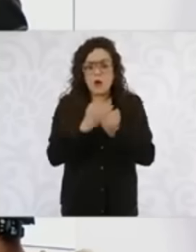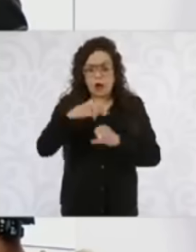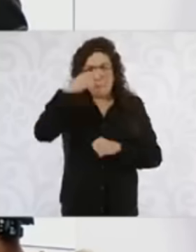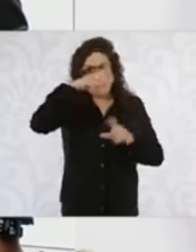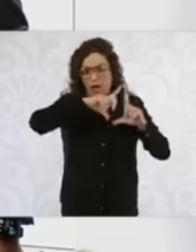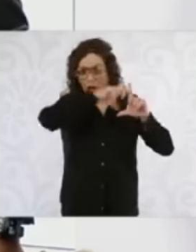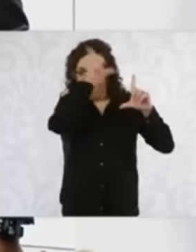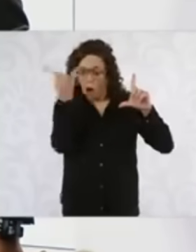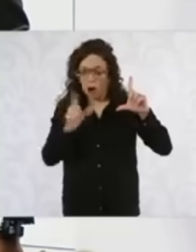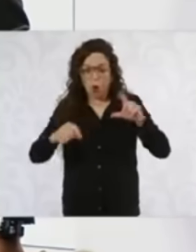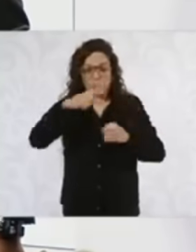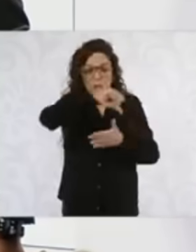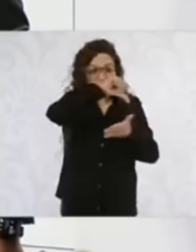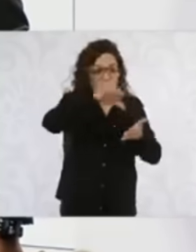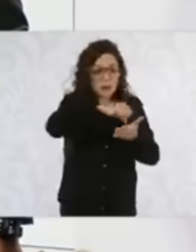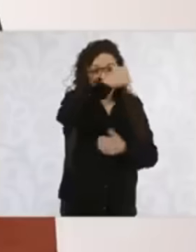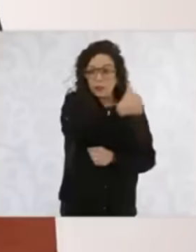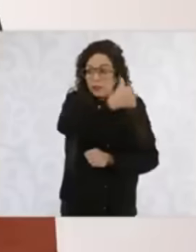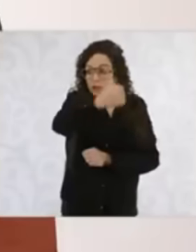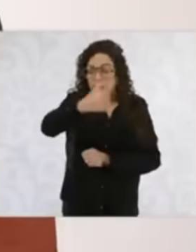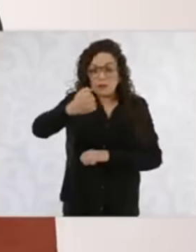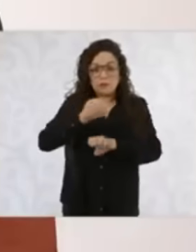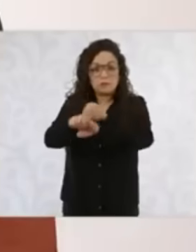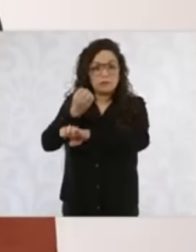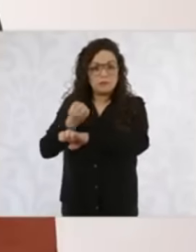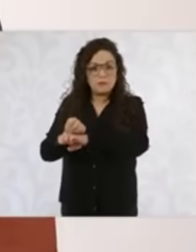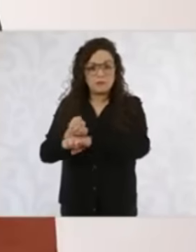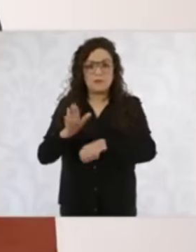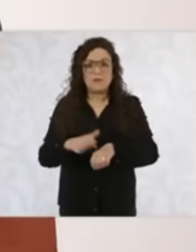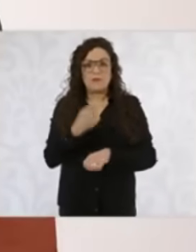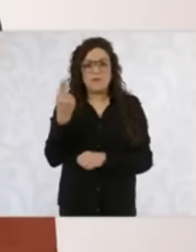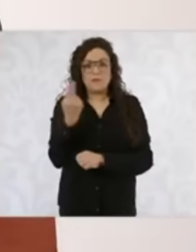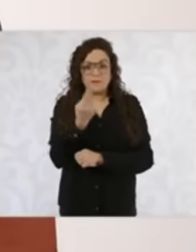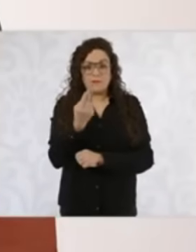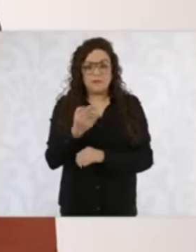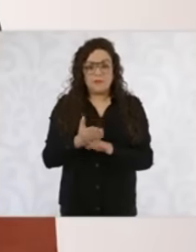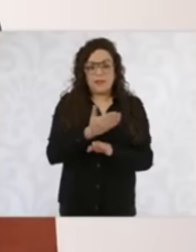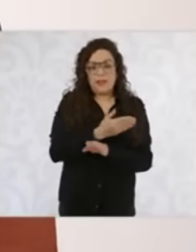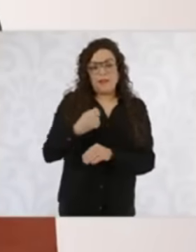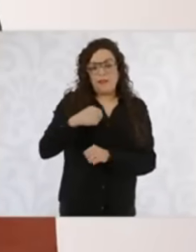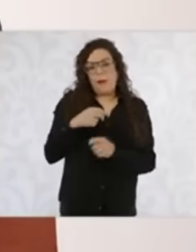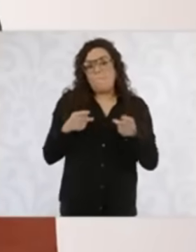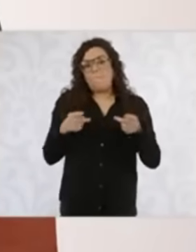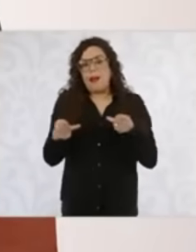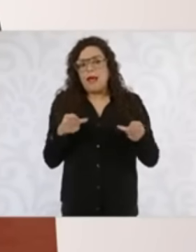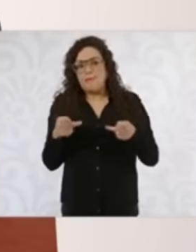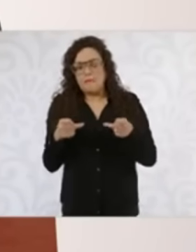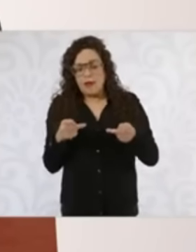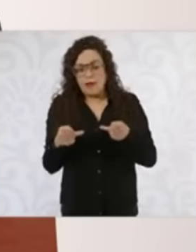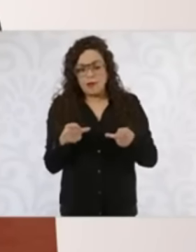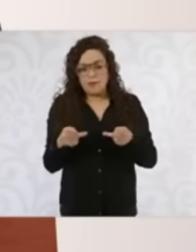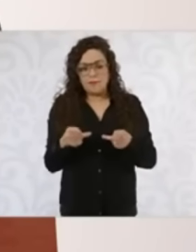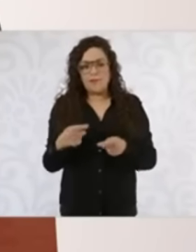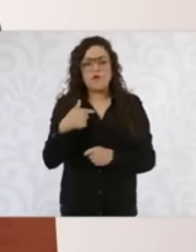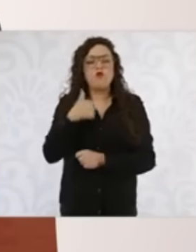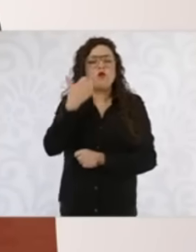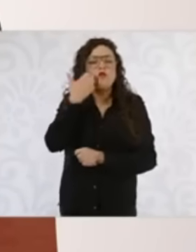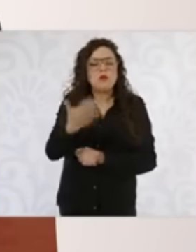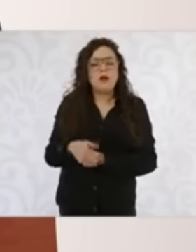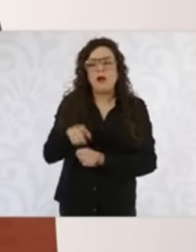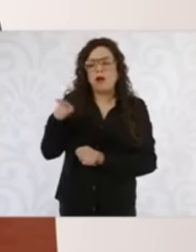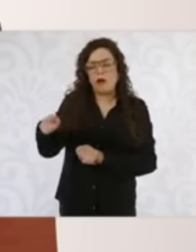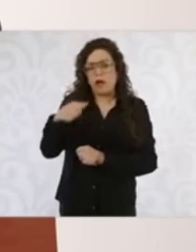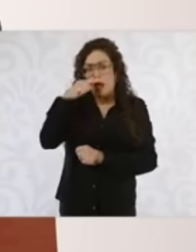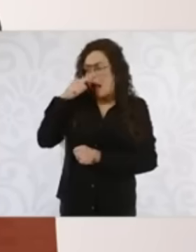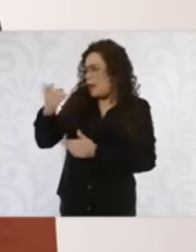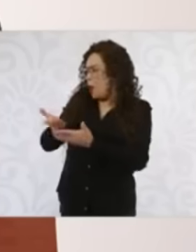los nuevos trenes a Querétaro y a Nuevo Laredo y hacia el Pacífico, y